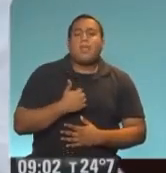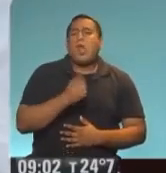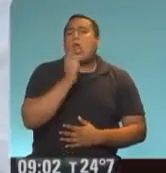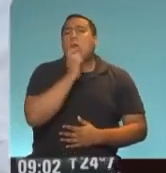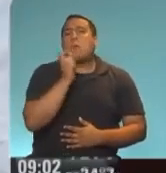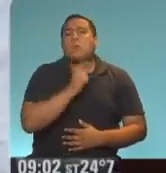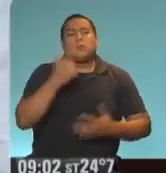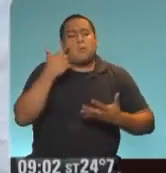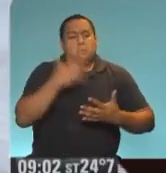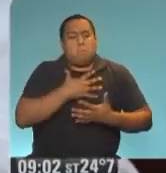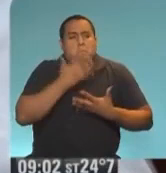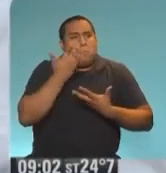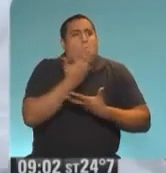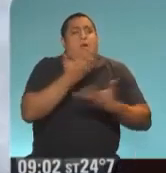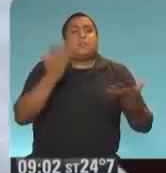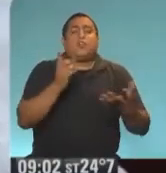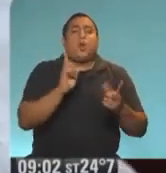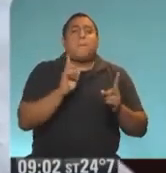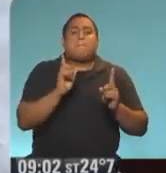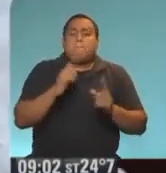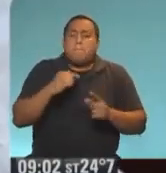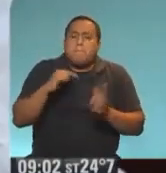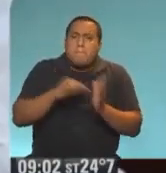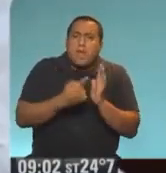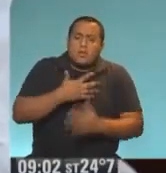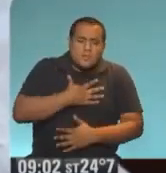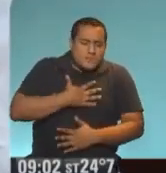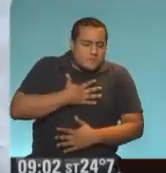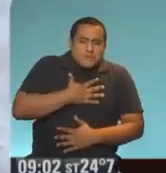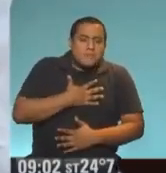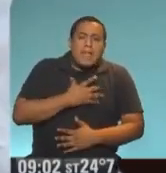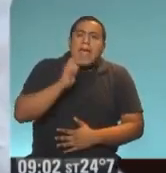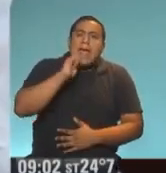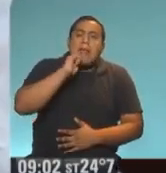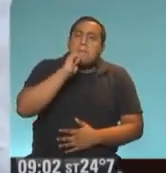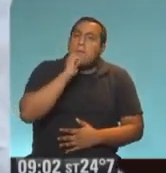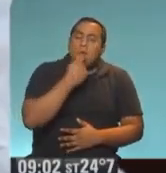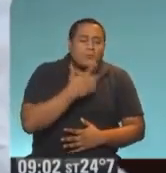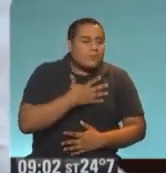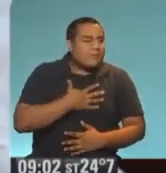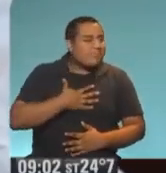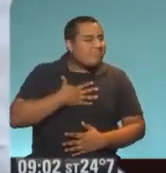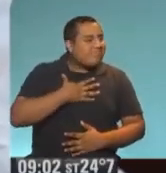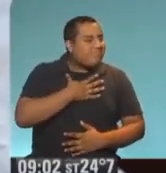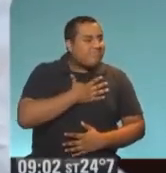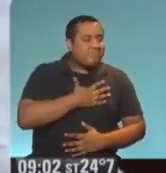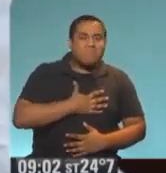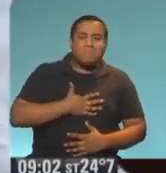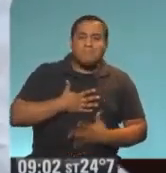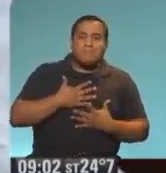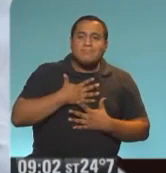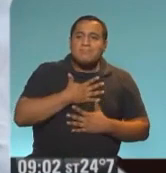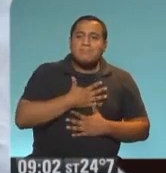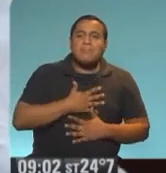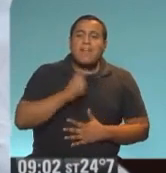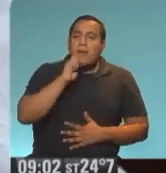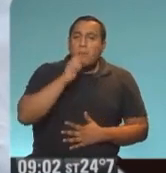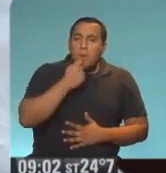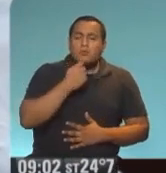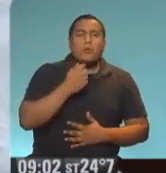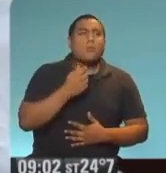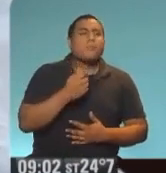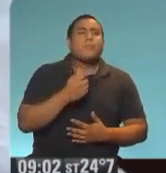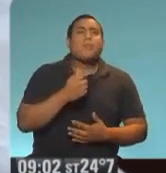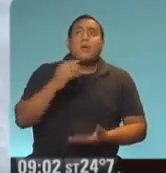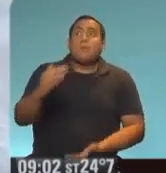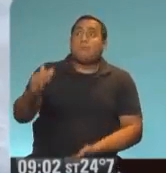pero mis sentimientos fueron hermoso sentir que llegaba, por supuesto, no una